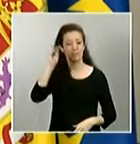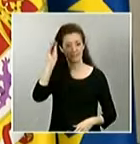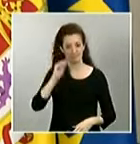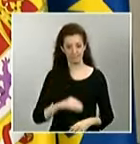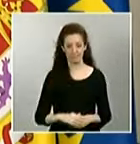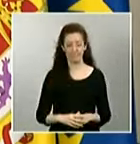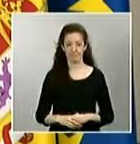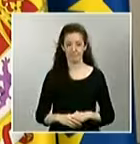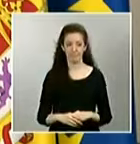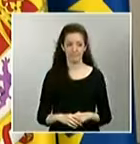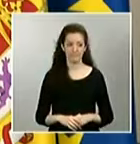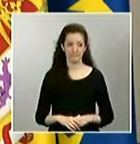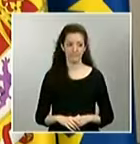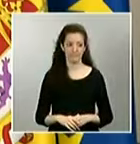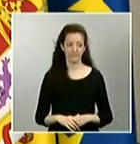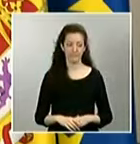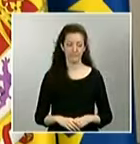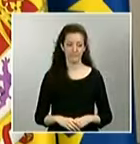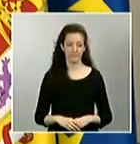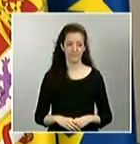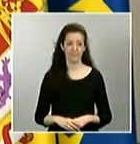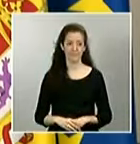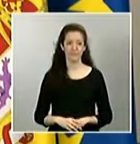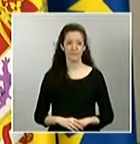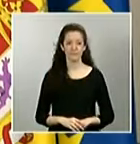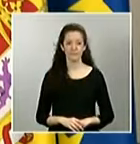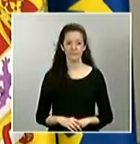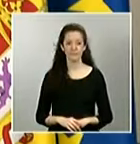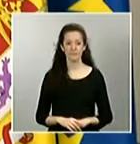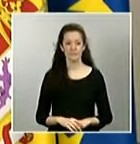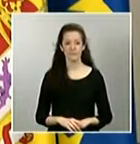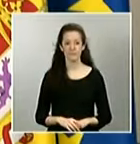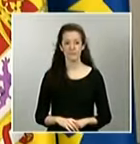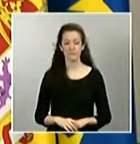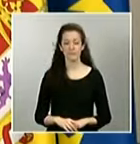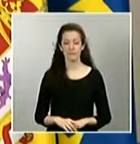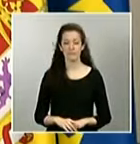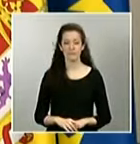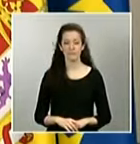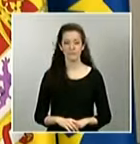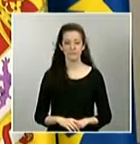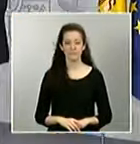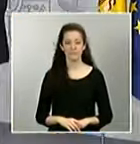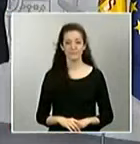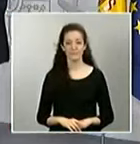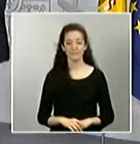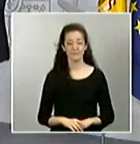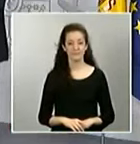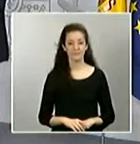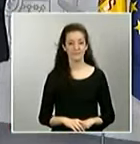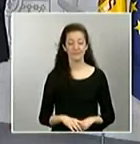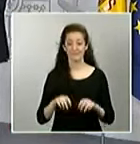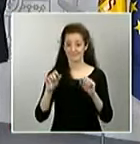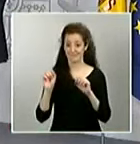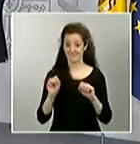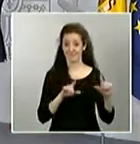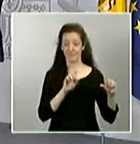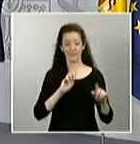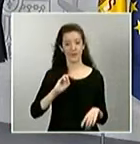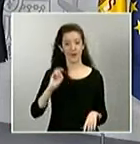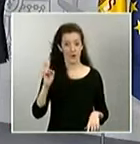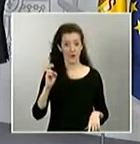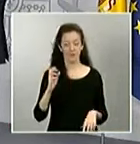si miramos y yo creo que es bueno en la siguiente transparencia si queremos ver exactamente la dimensión de